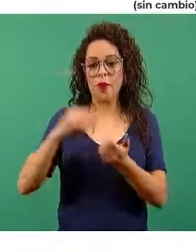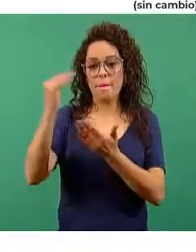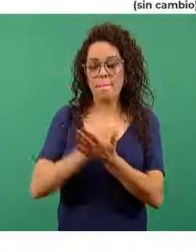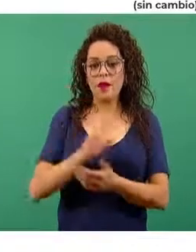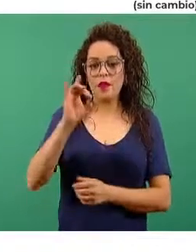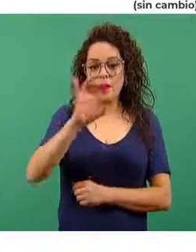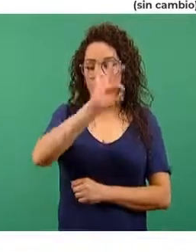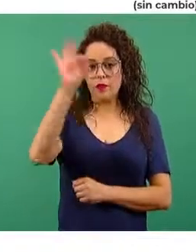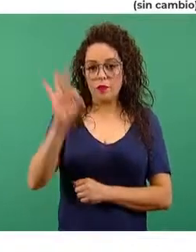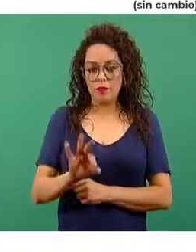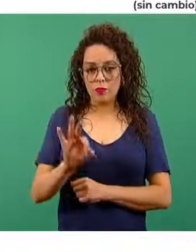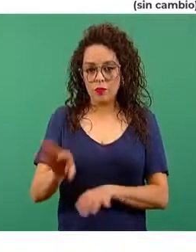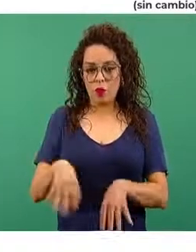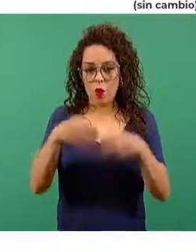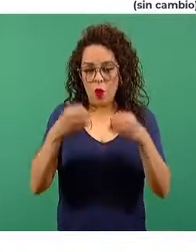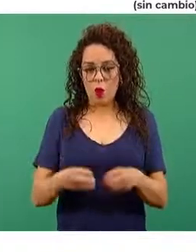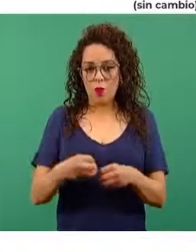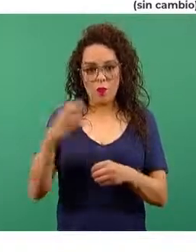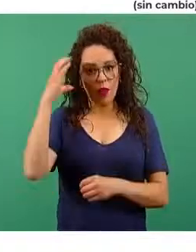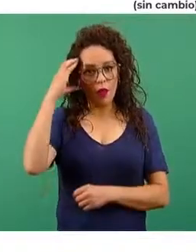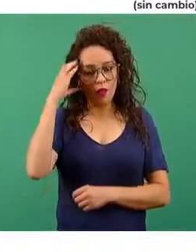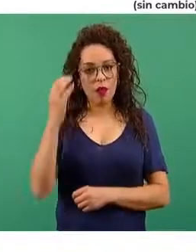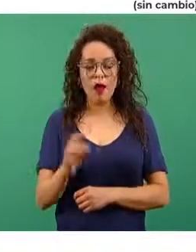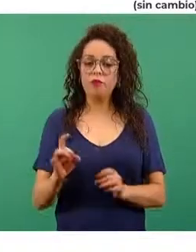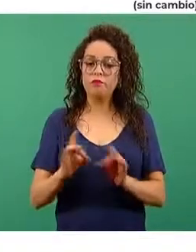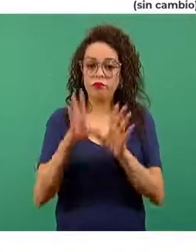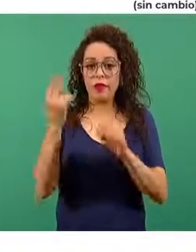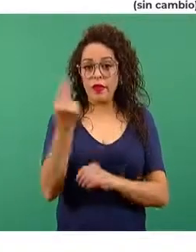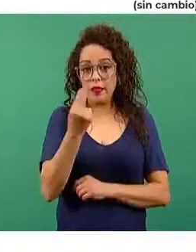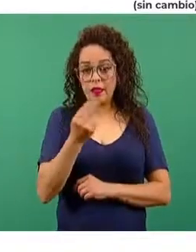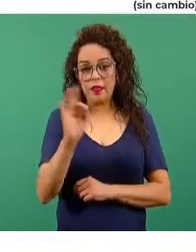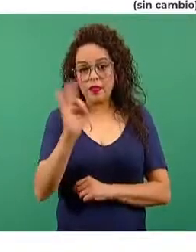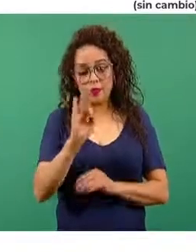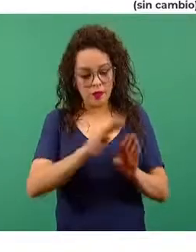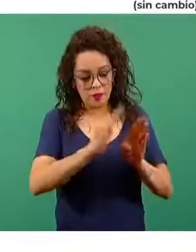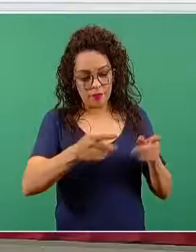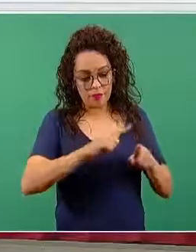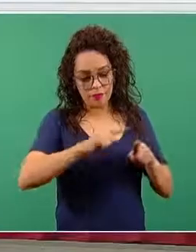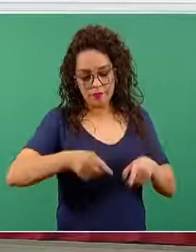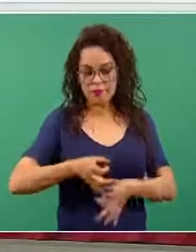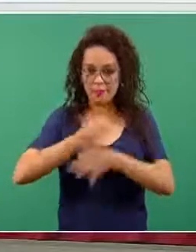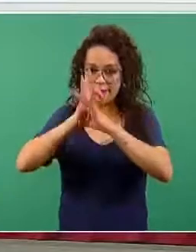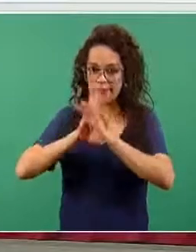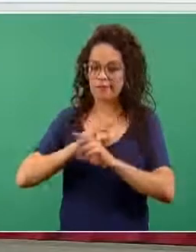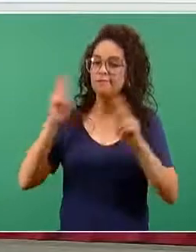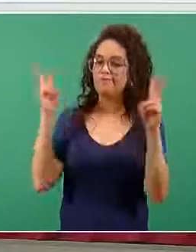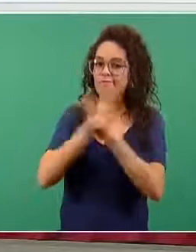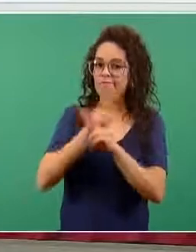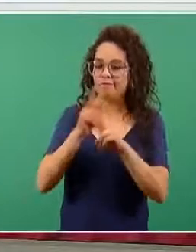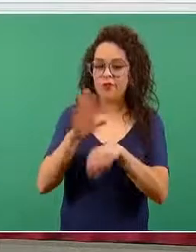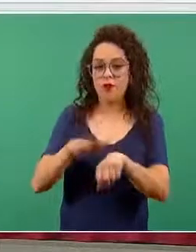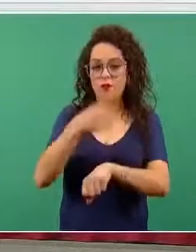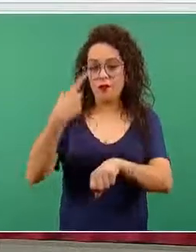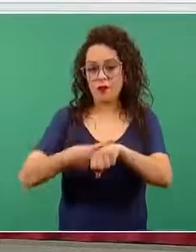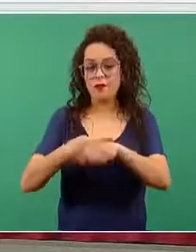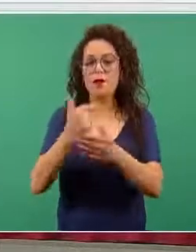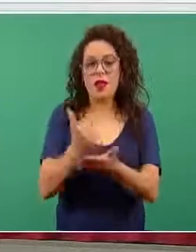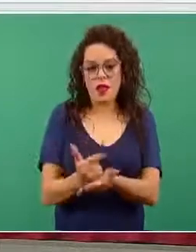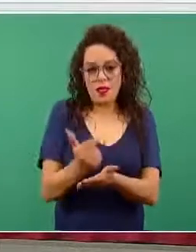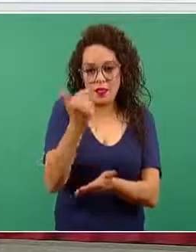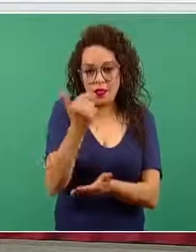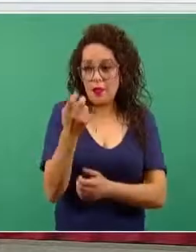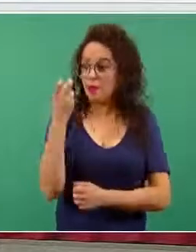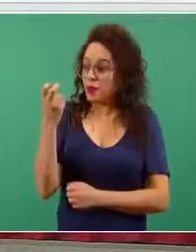camas con posibilidad de usar un respirador mecánico para cuidados críticos. Ese 29% representa